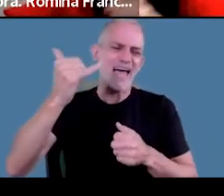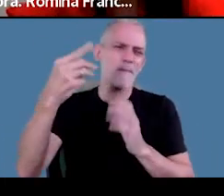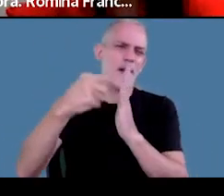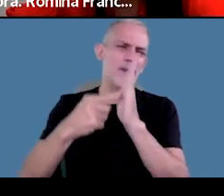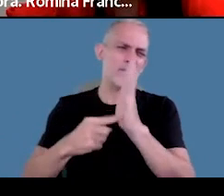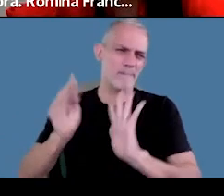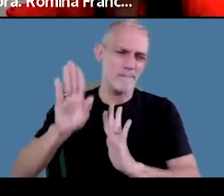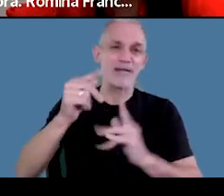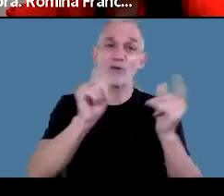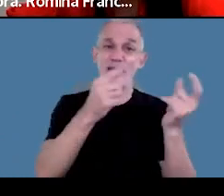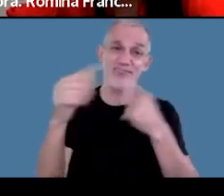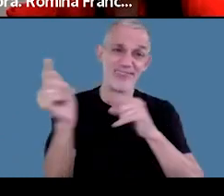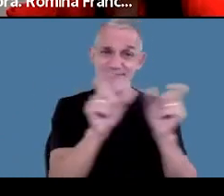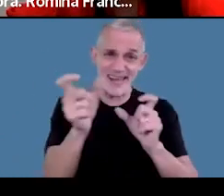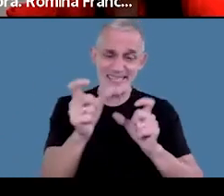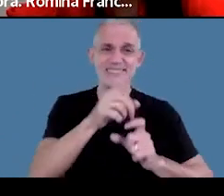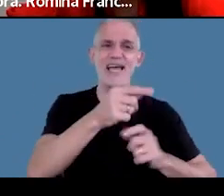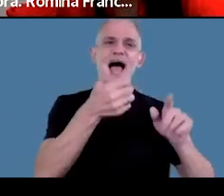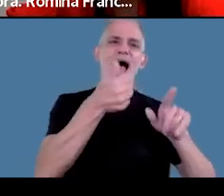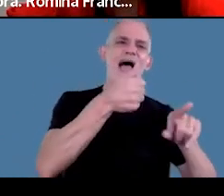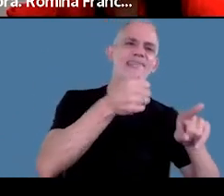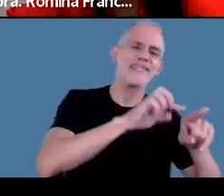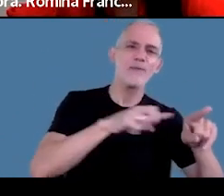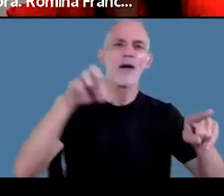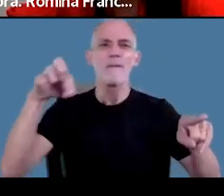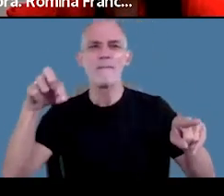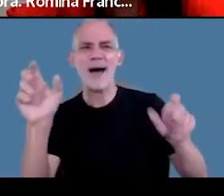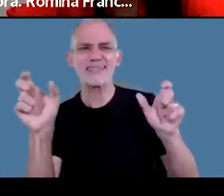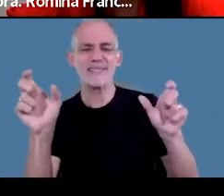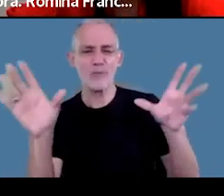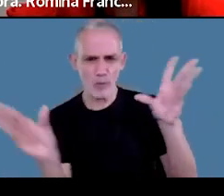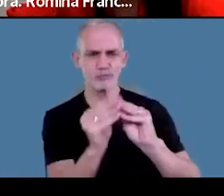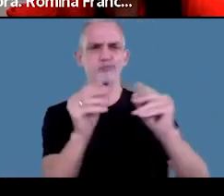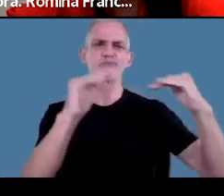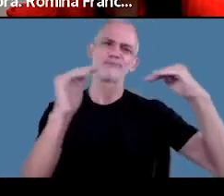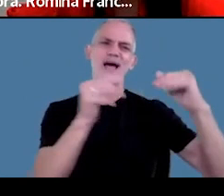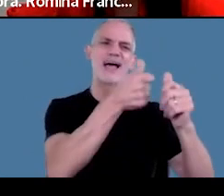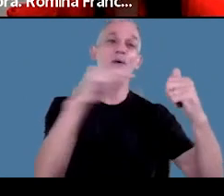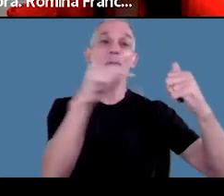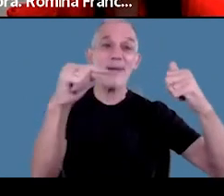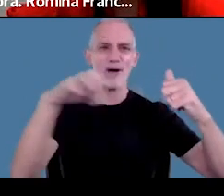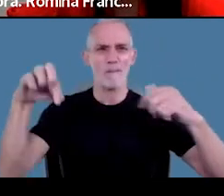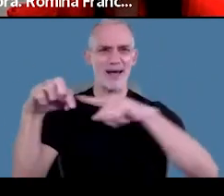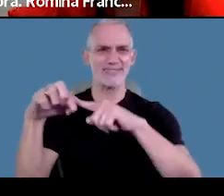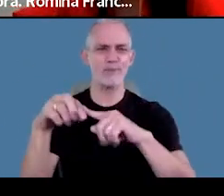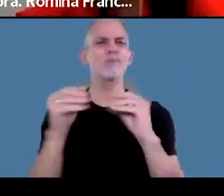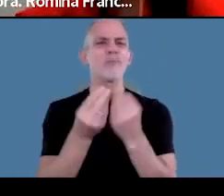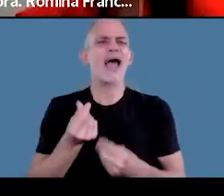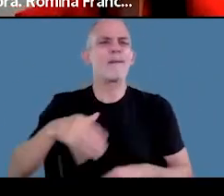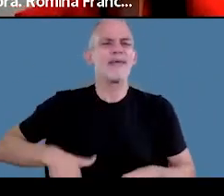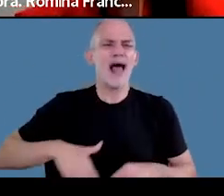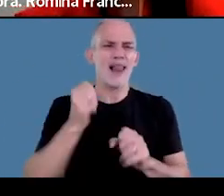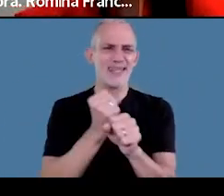la diferencia entre el activo y el pasivo nos va a dar este capital de trabajo que